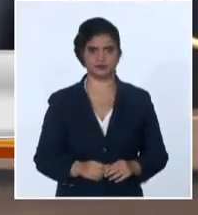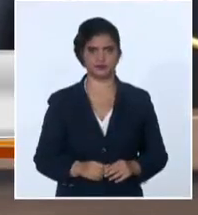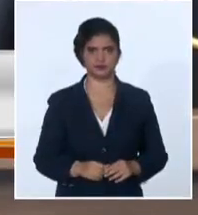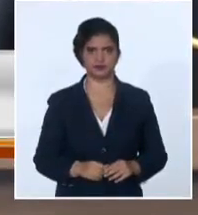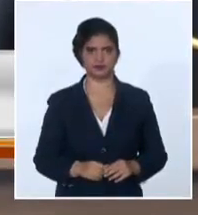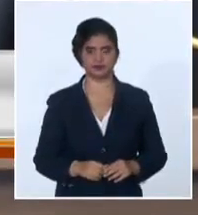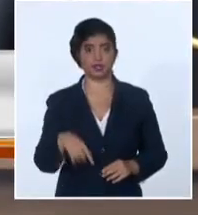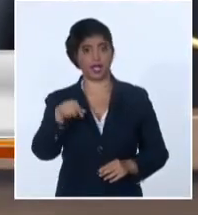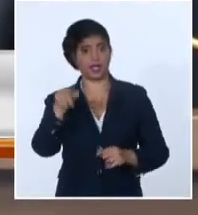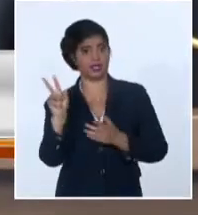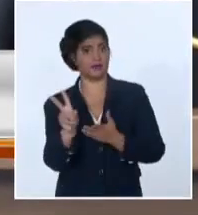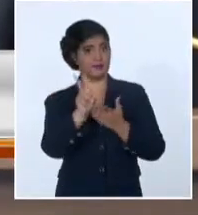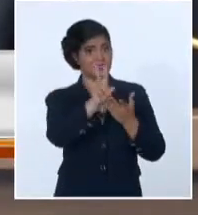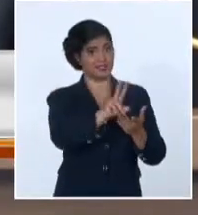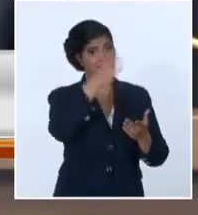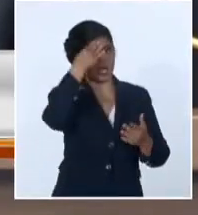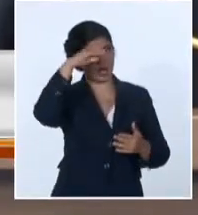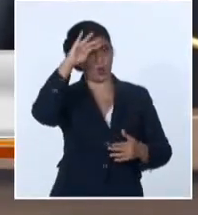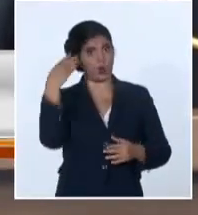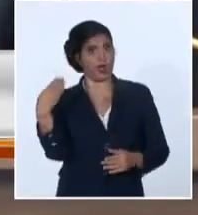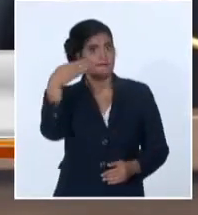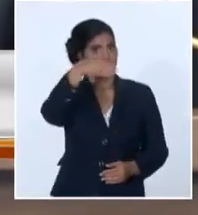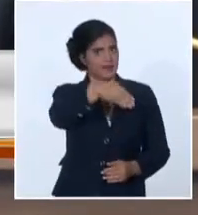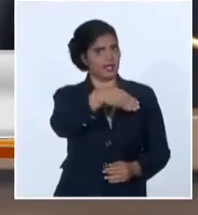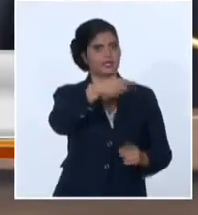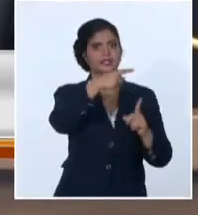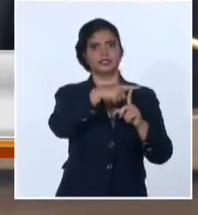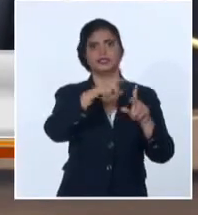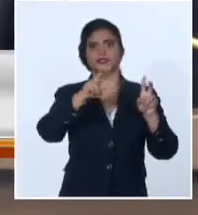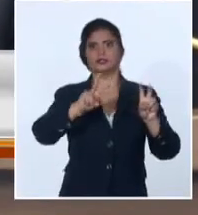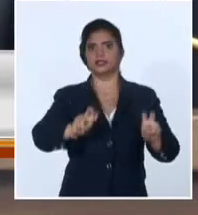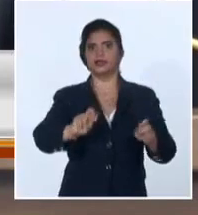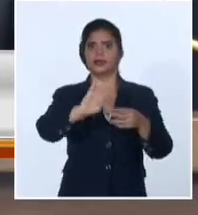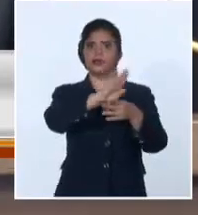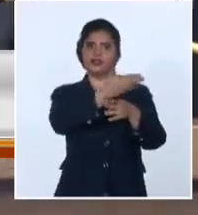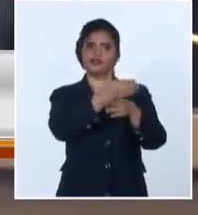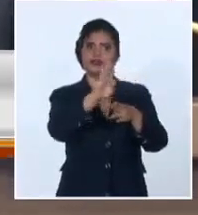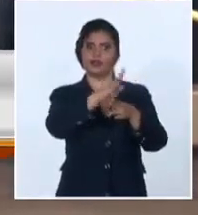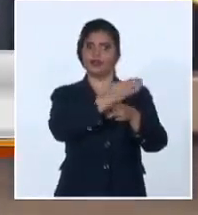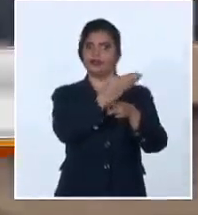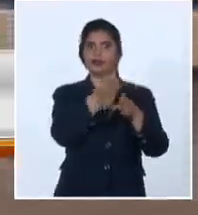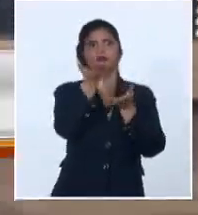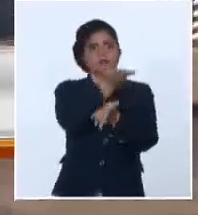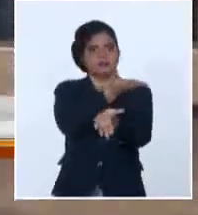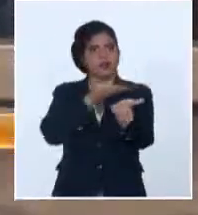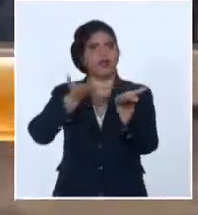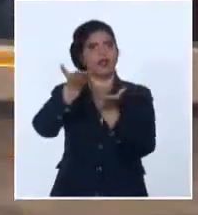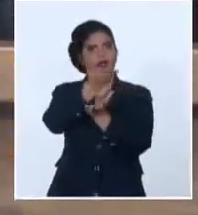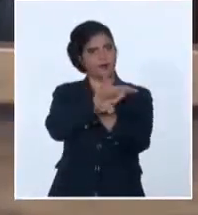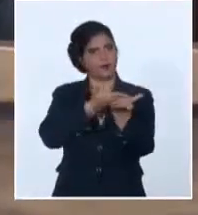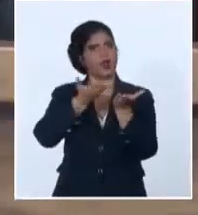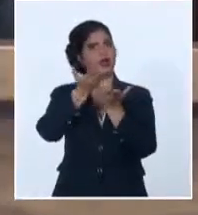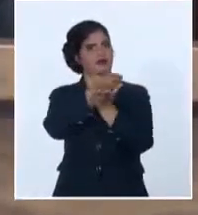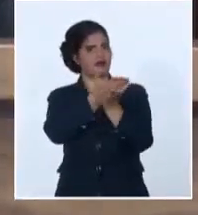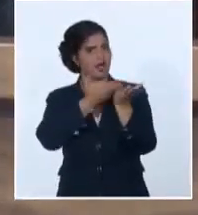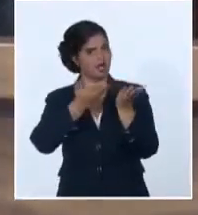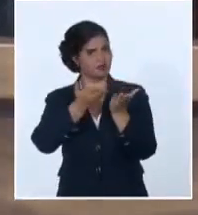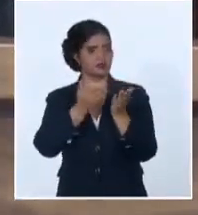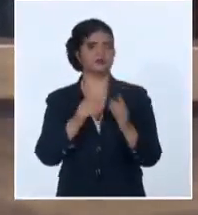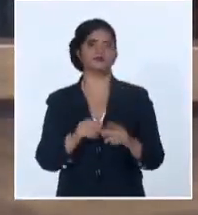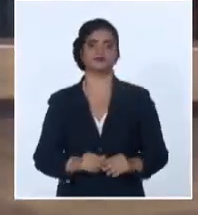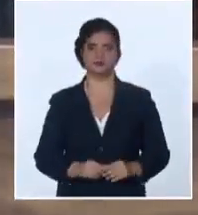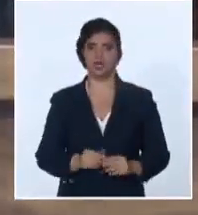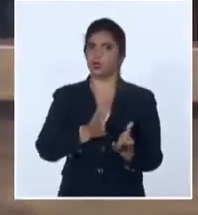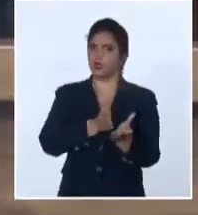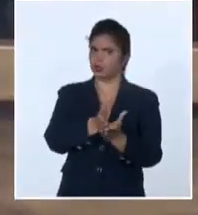su estancia todos los aspectos que consideramos esenciales, no solo para mantener el buen nivel